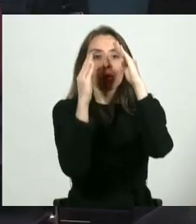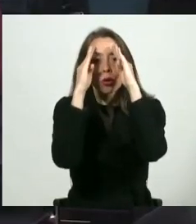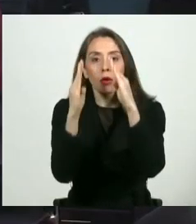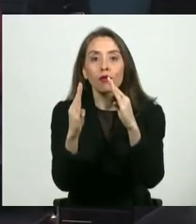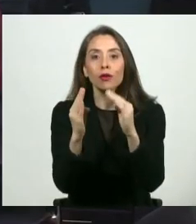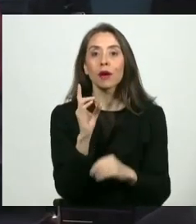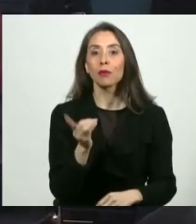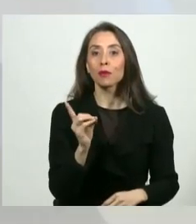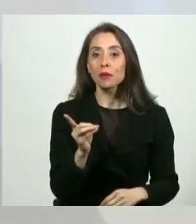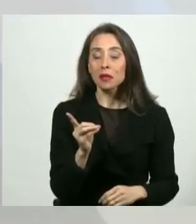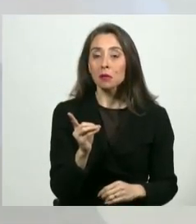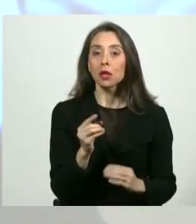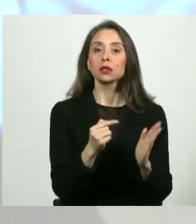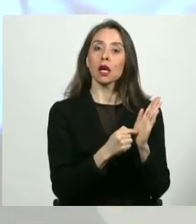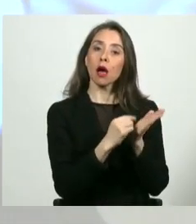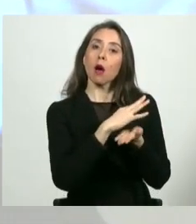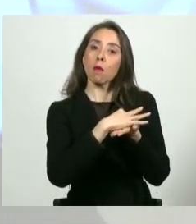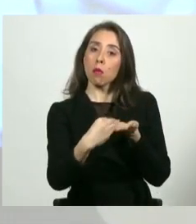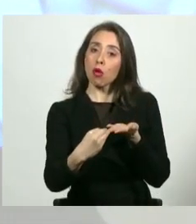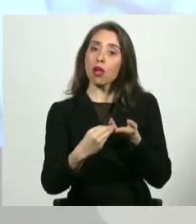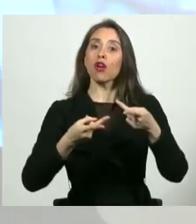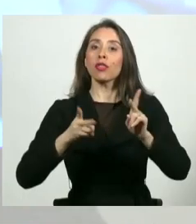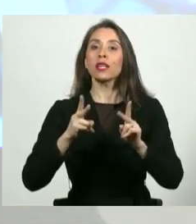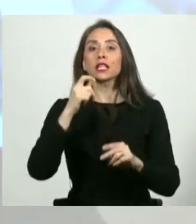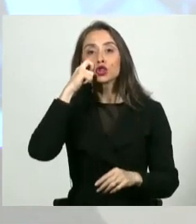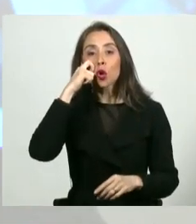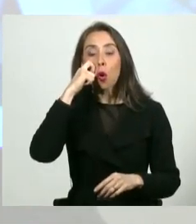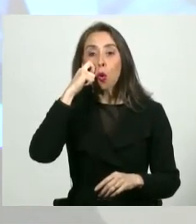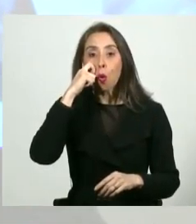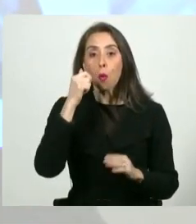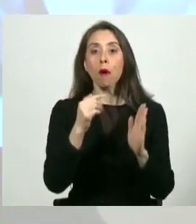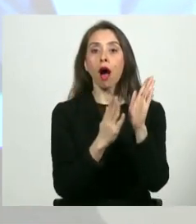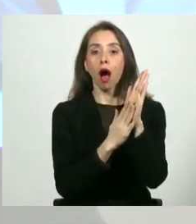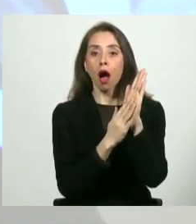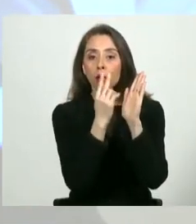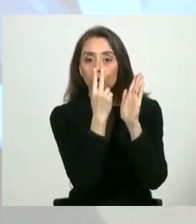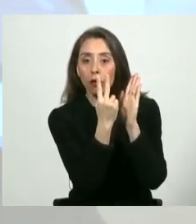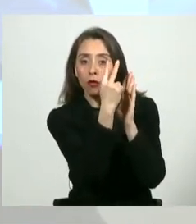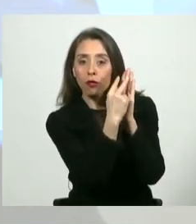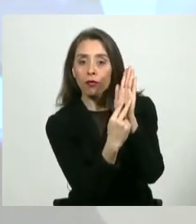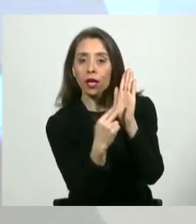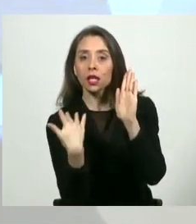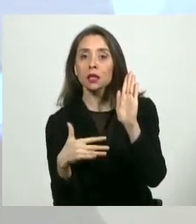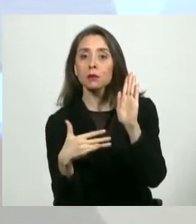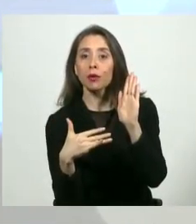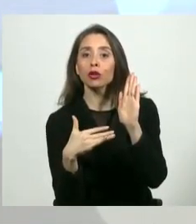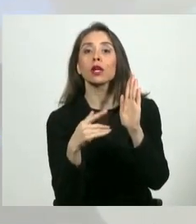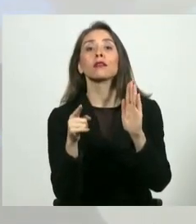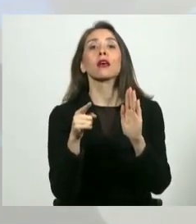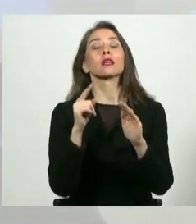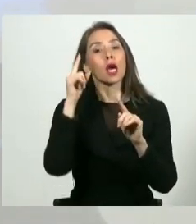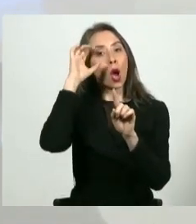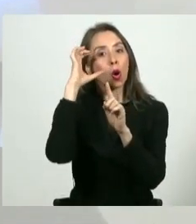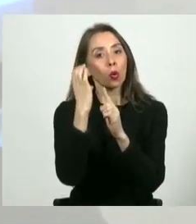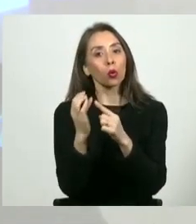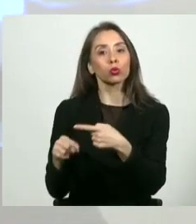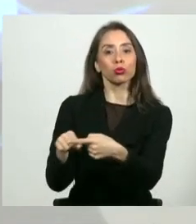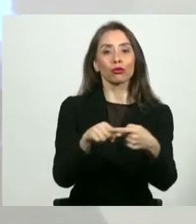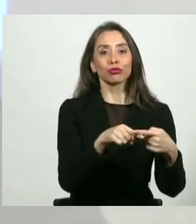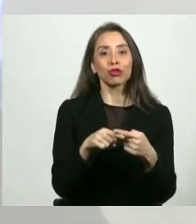discapacidad, proponiendo un modelo de derechos humanos en el cual se evidencia la importancia de las barreras culturales,